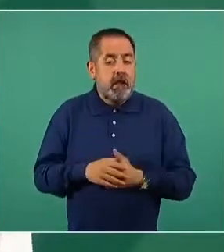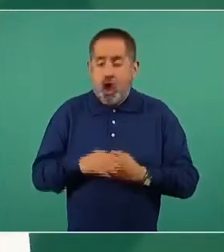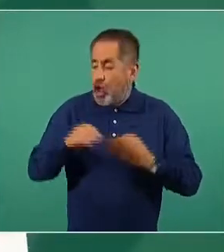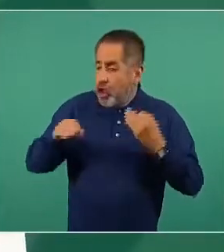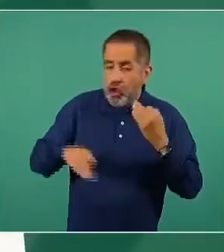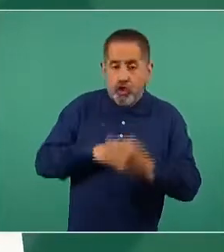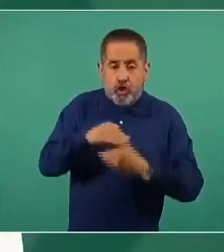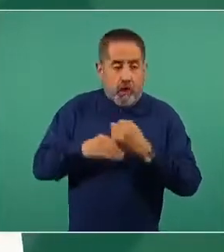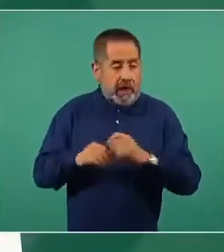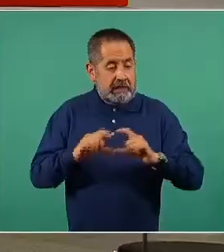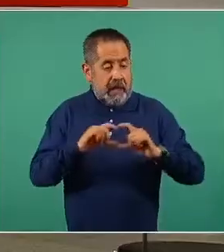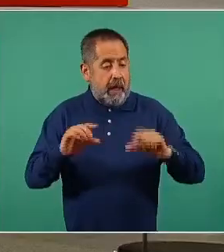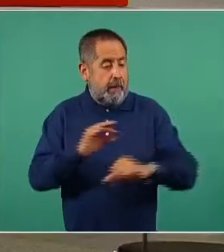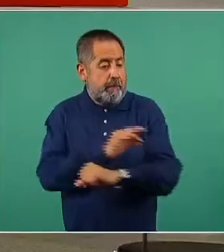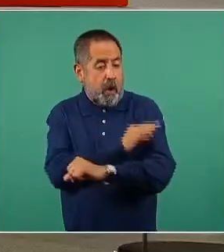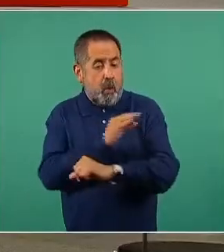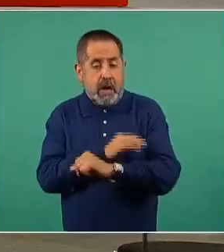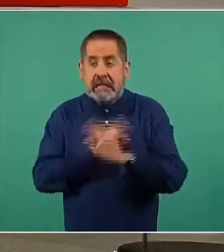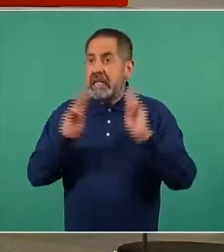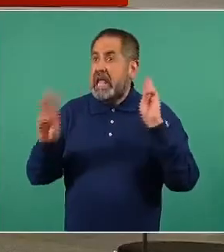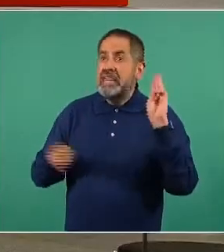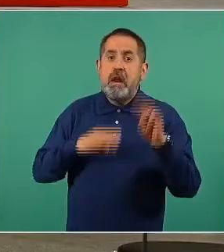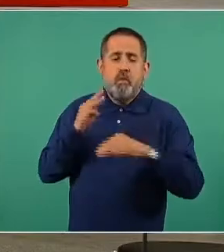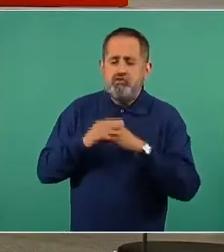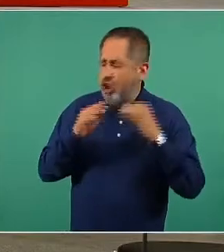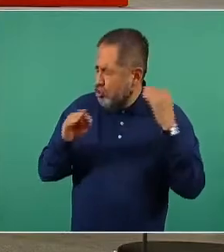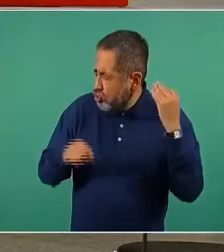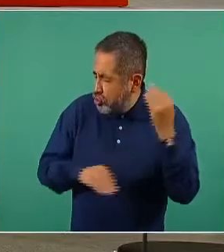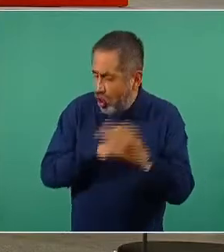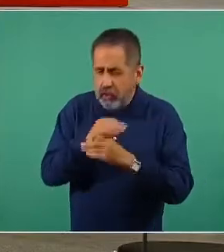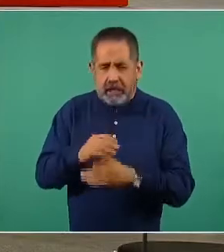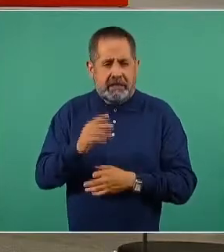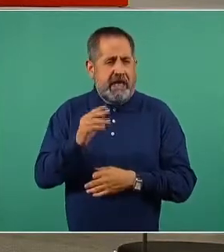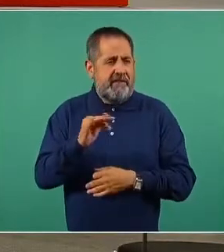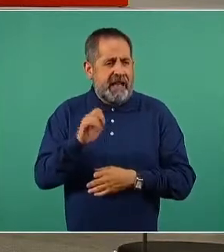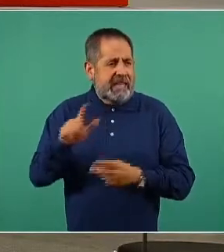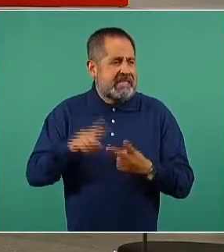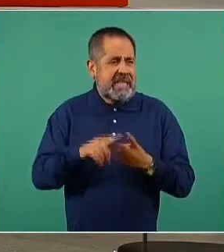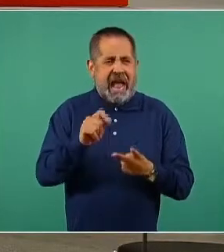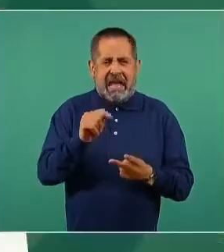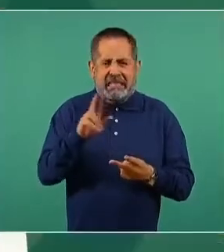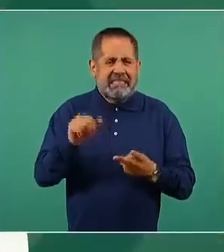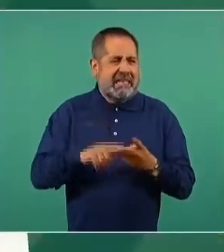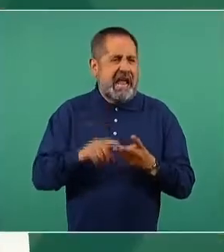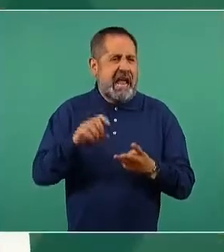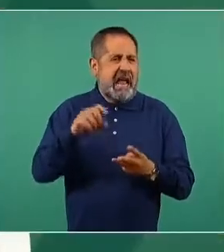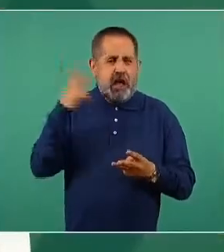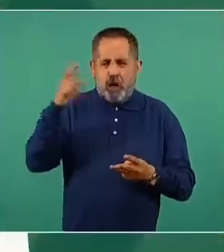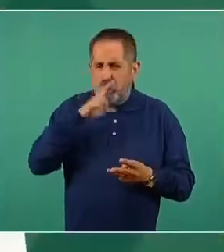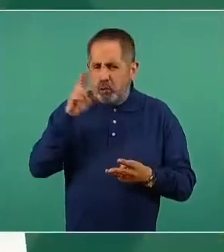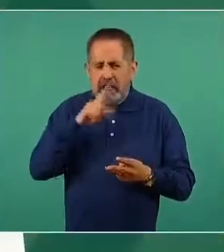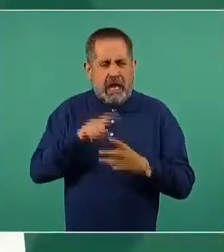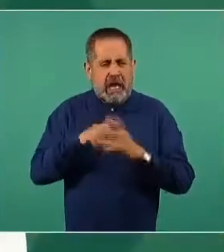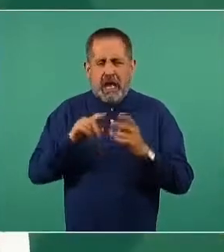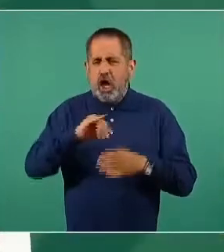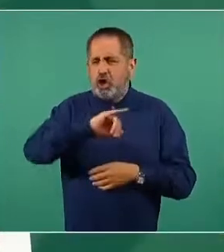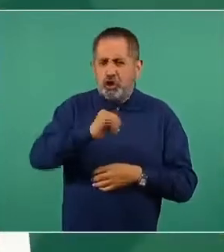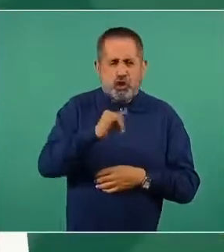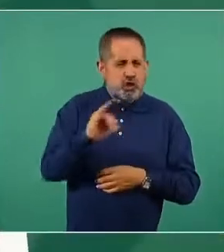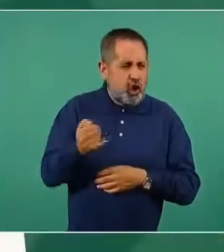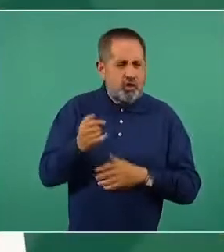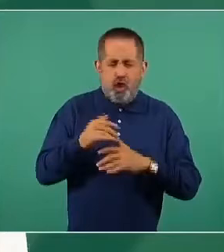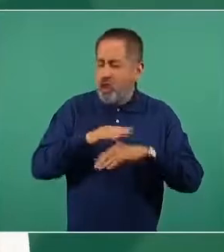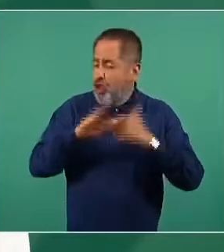las vacunas que están en uso en el mundo entero, todas, Pfizer, Astra, Sputnik, todas, Johnson &